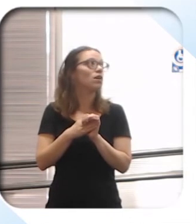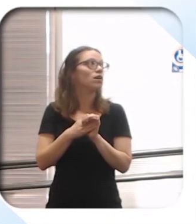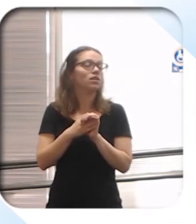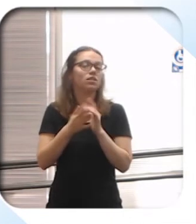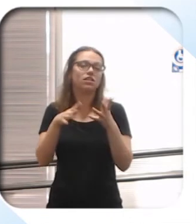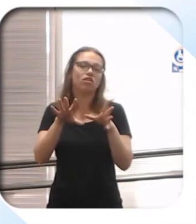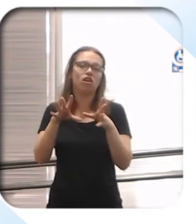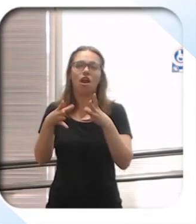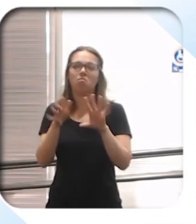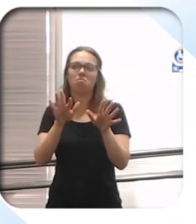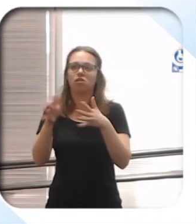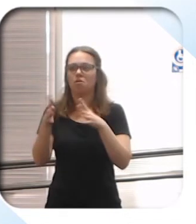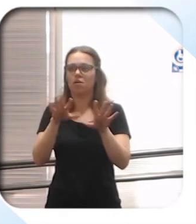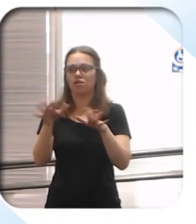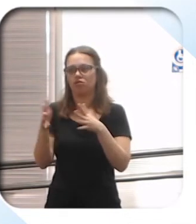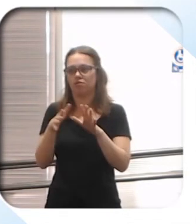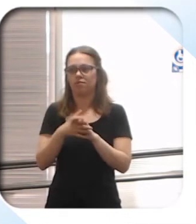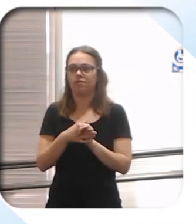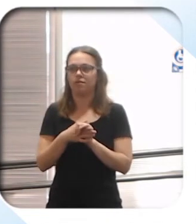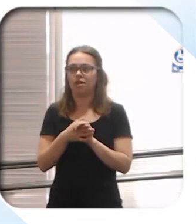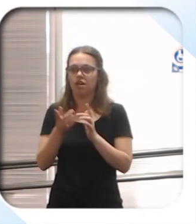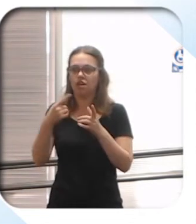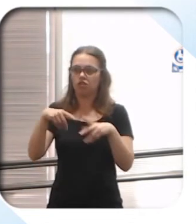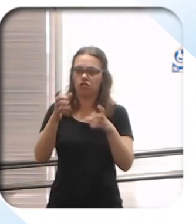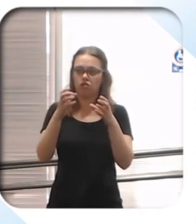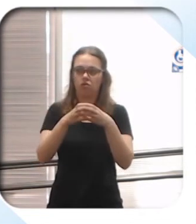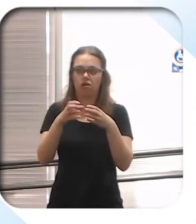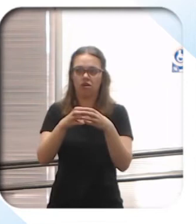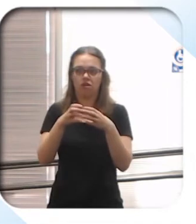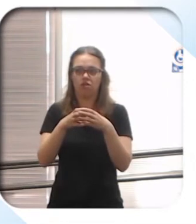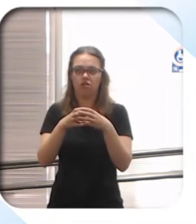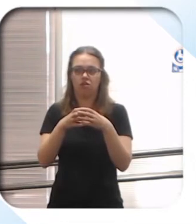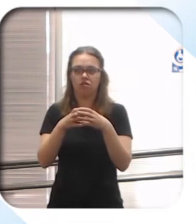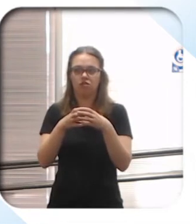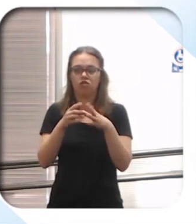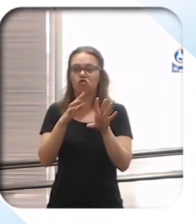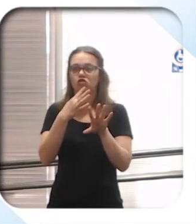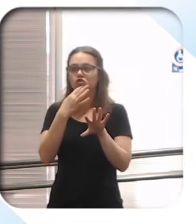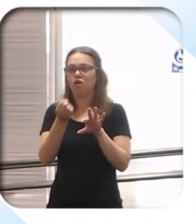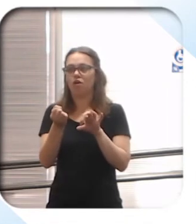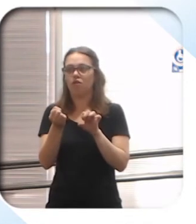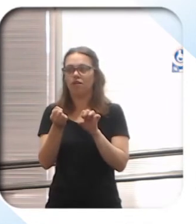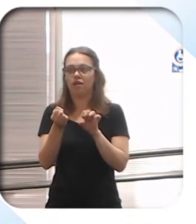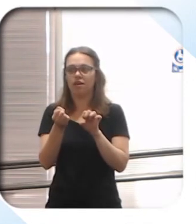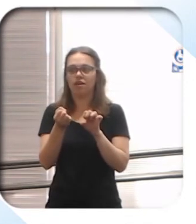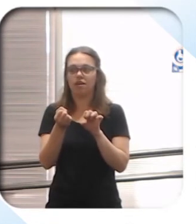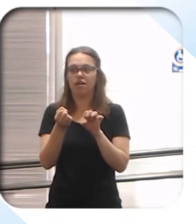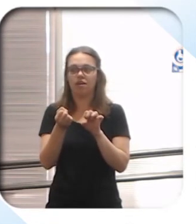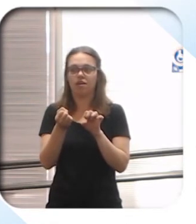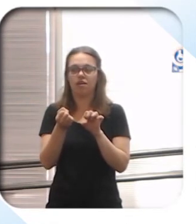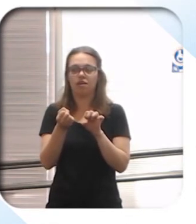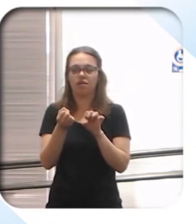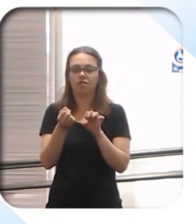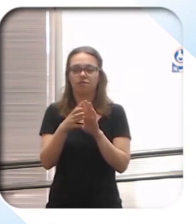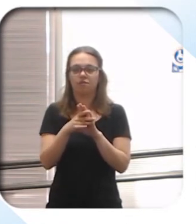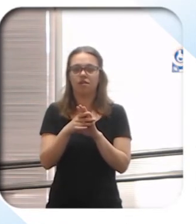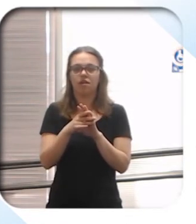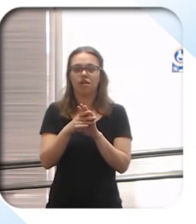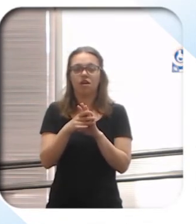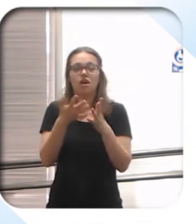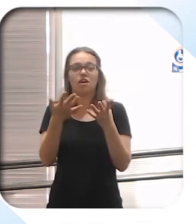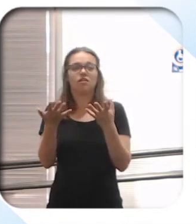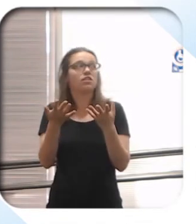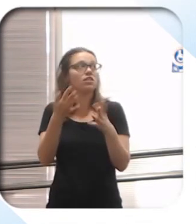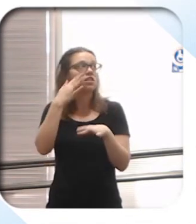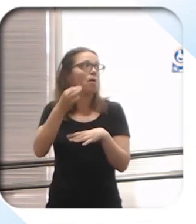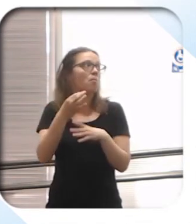pero sí es parecido a esto, ¿verdad? Ellos reunidos, ellos saliendo a la calle, que también me pareció una cosa muy valiosa. Bueno, temas